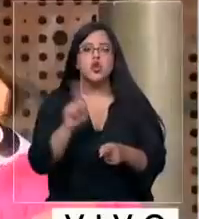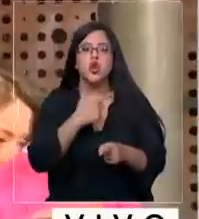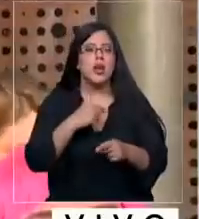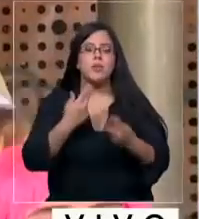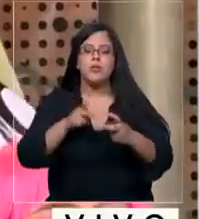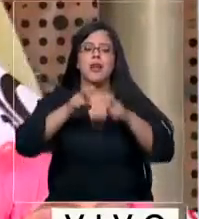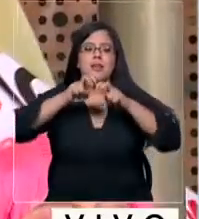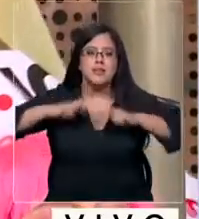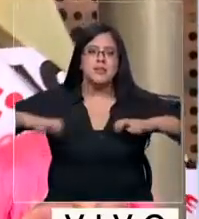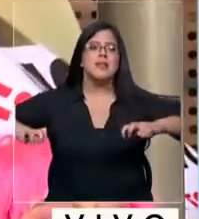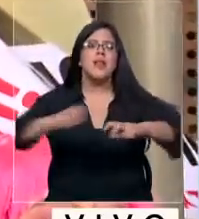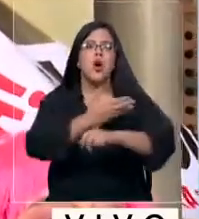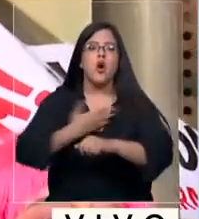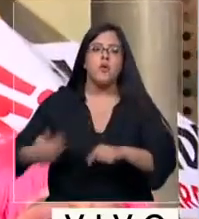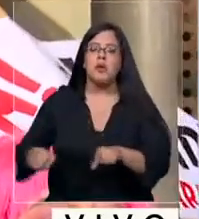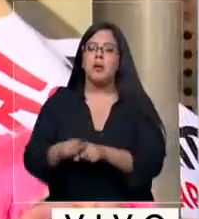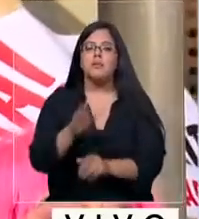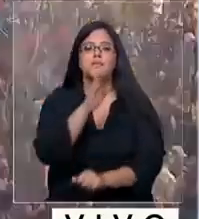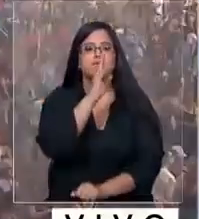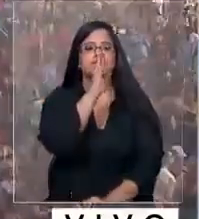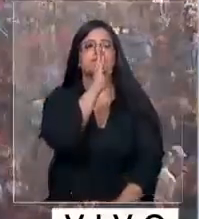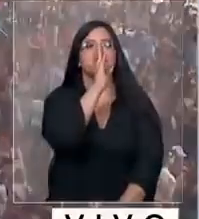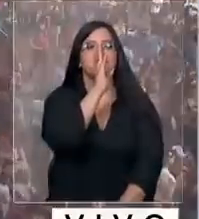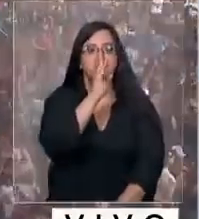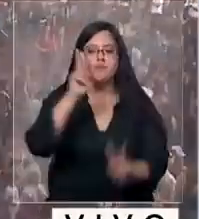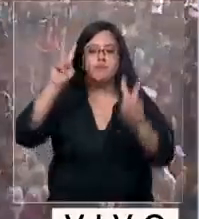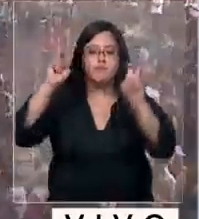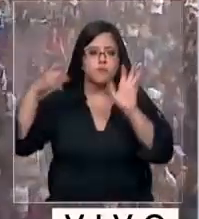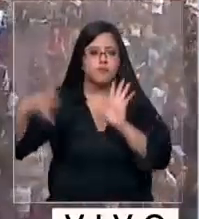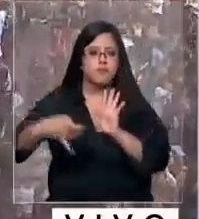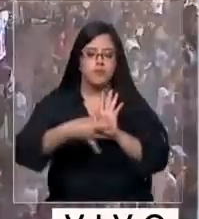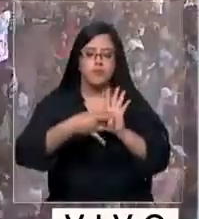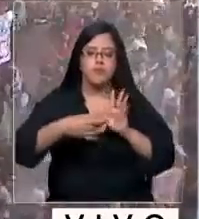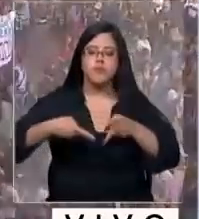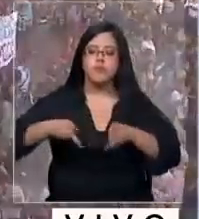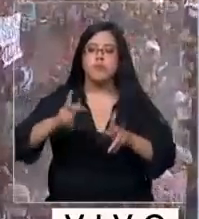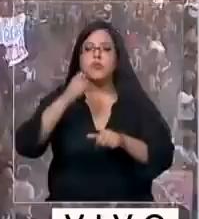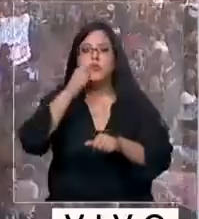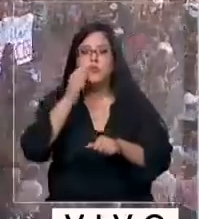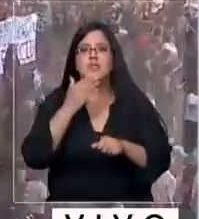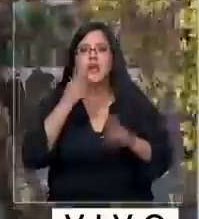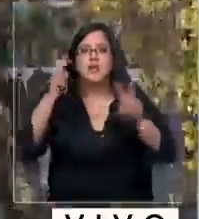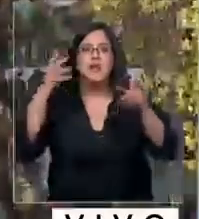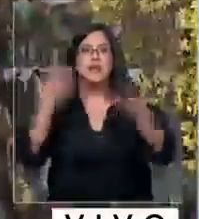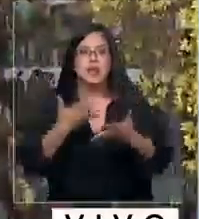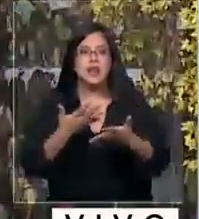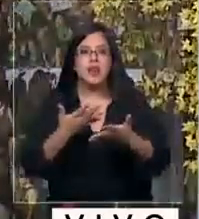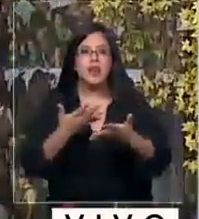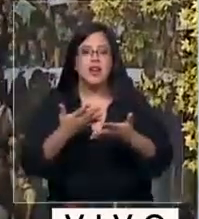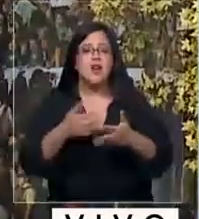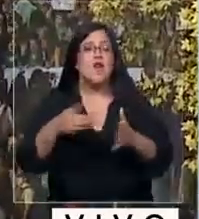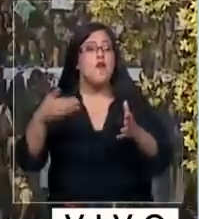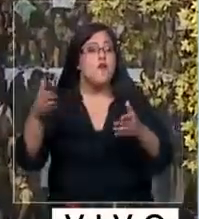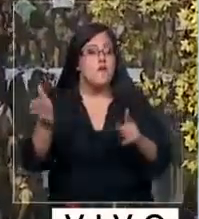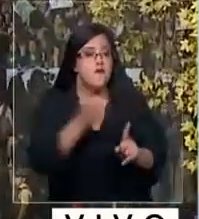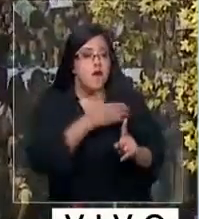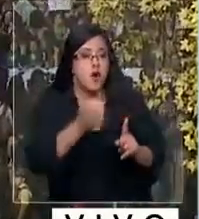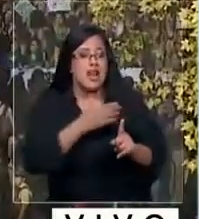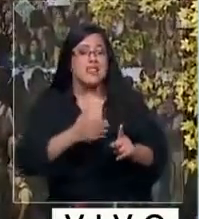con un gobierno que también ha guardado silencio frente a las violaciones de los derechos humanos y la violencia político sexual ejercida hacia las mujeres